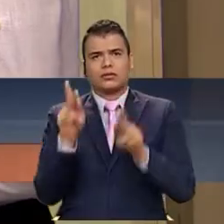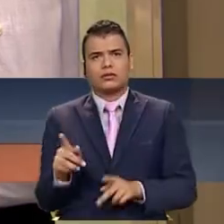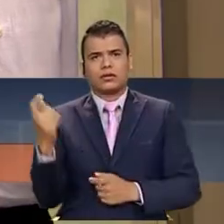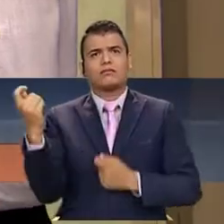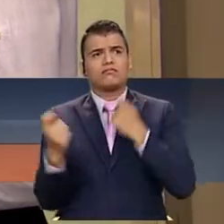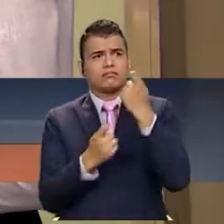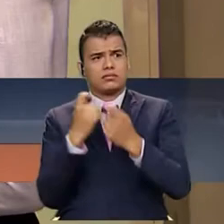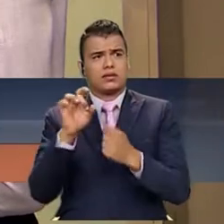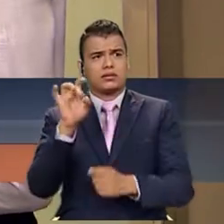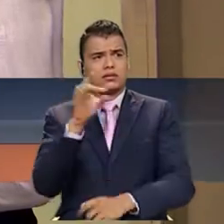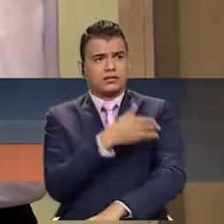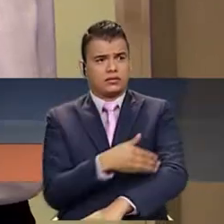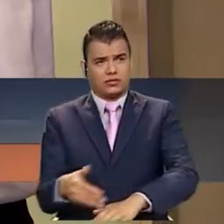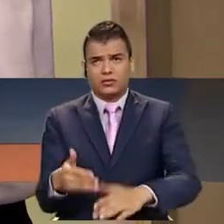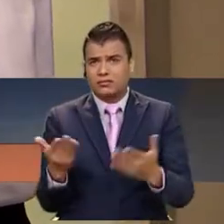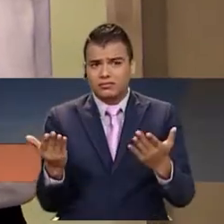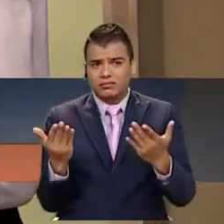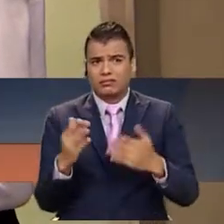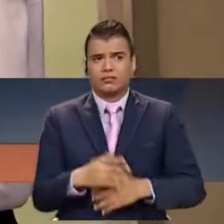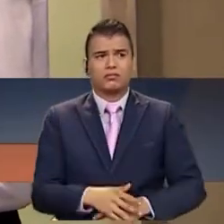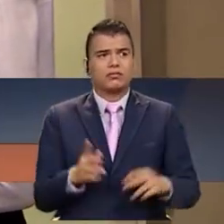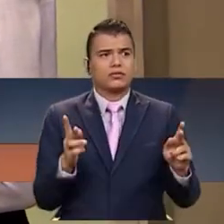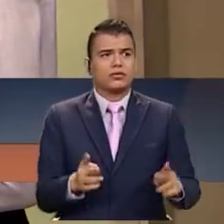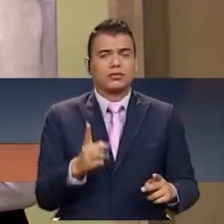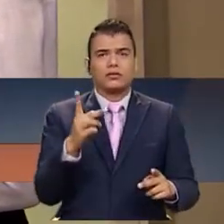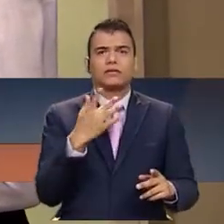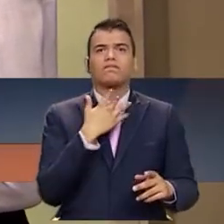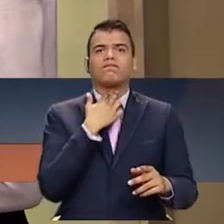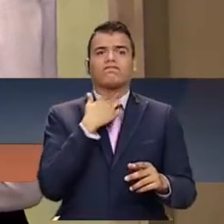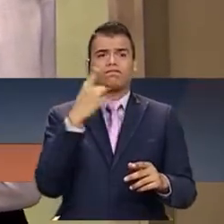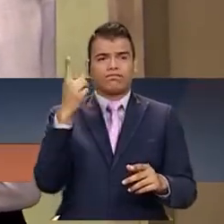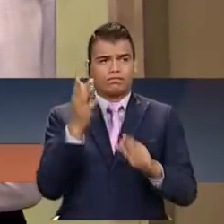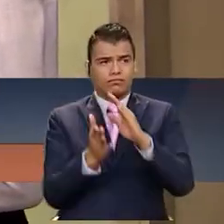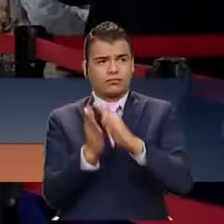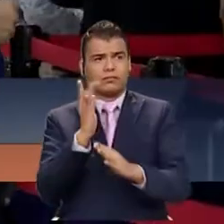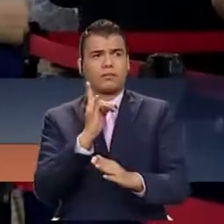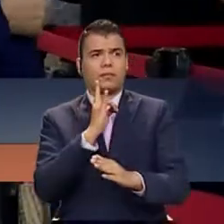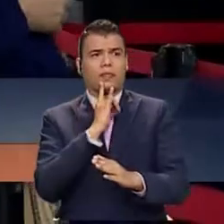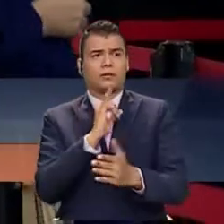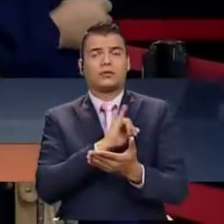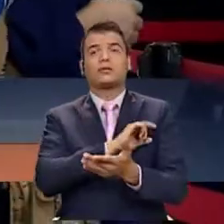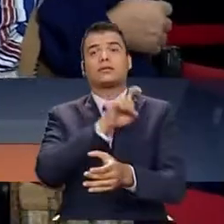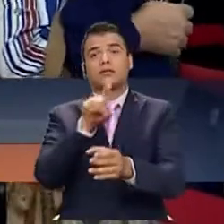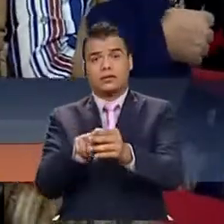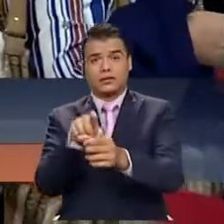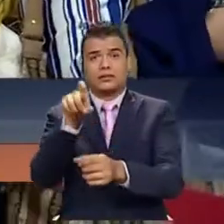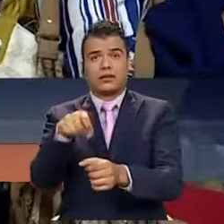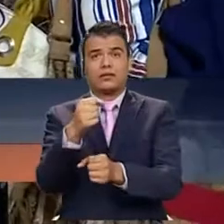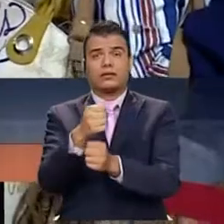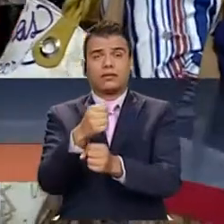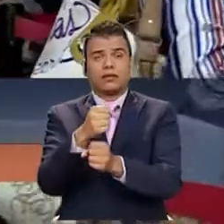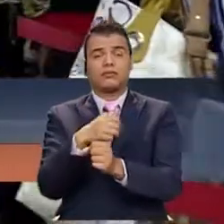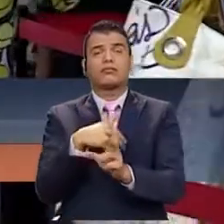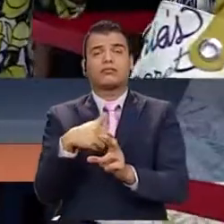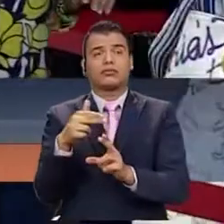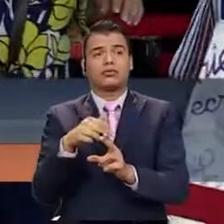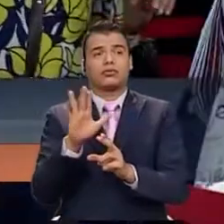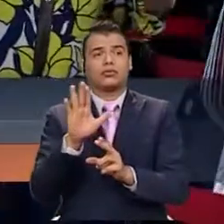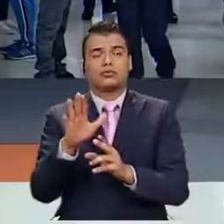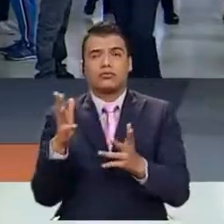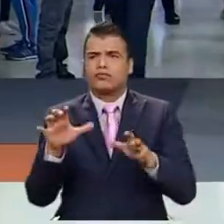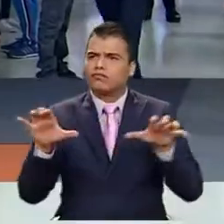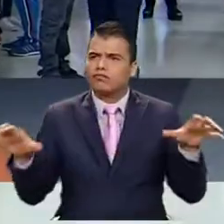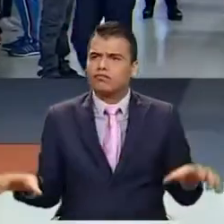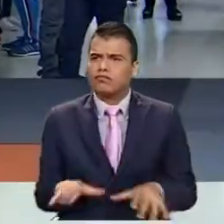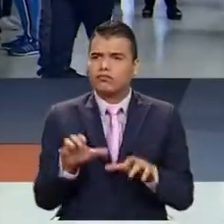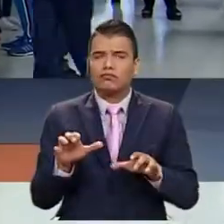pesos. Esta joven está a punto de perder su conexión para llegar a Estados Unidos, donde debe reincorporarse en las próximas horas a sus